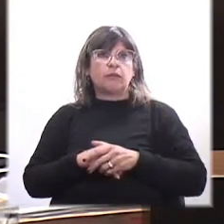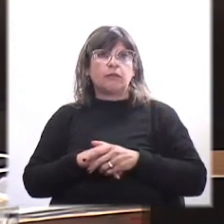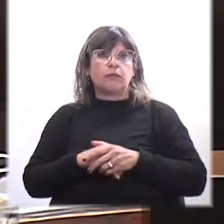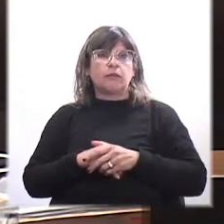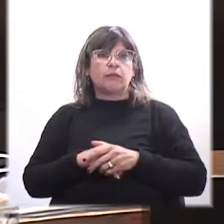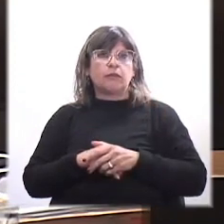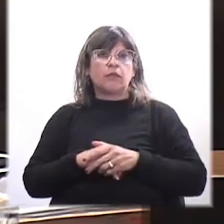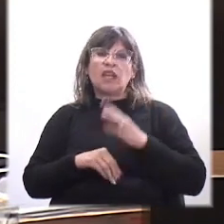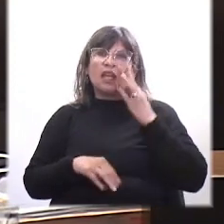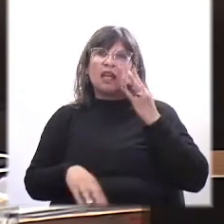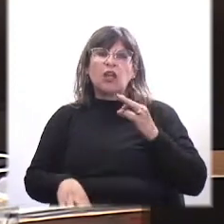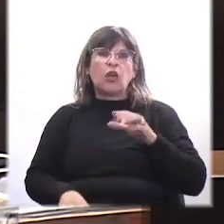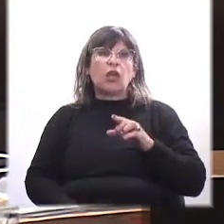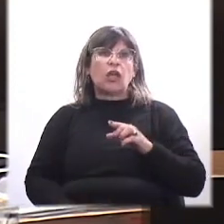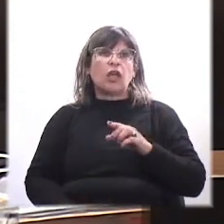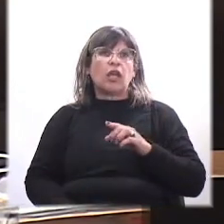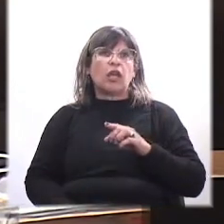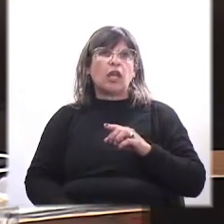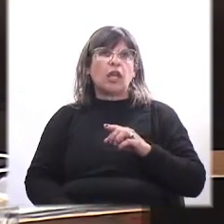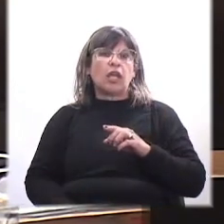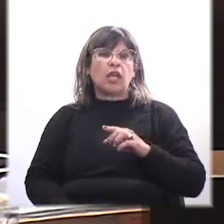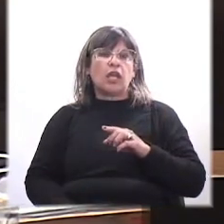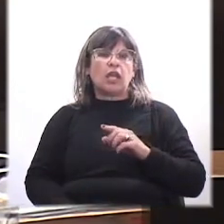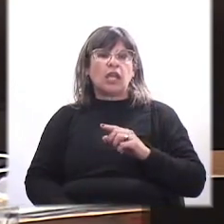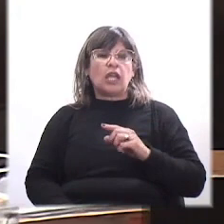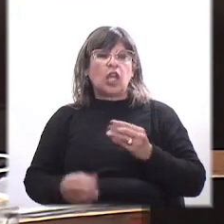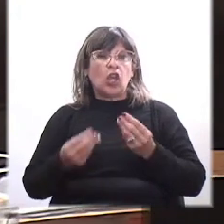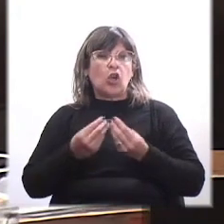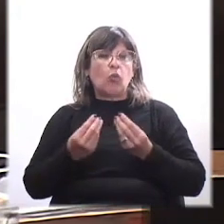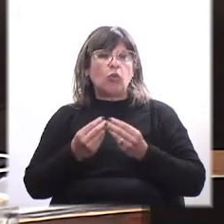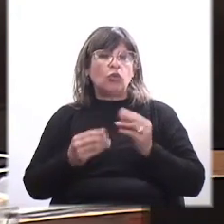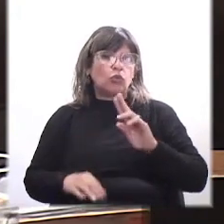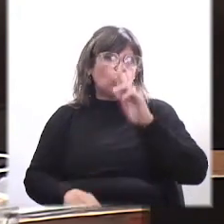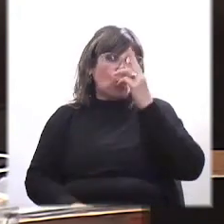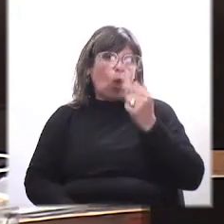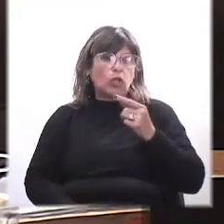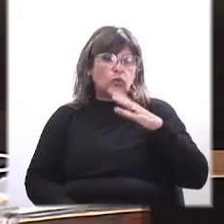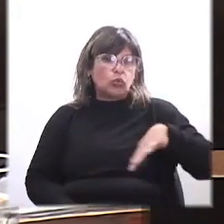creo que al igual que todos muchos uruguayos al menos,